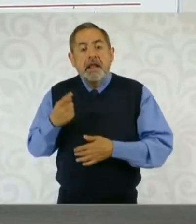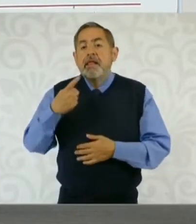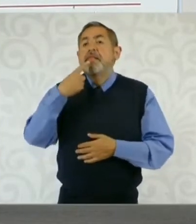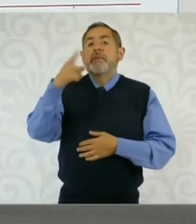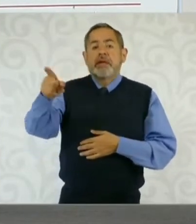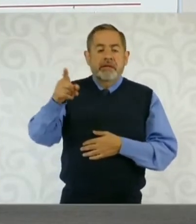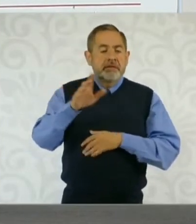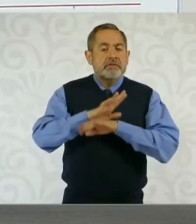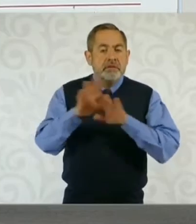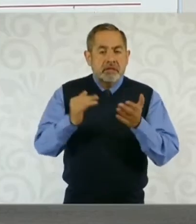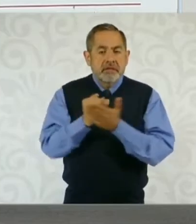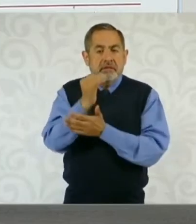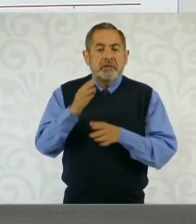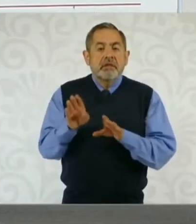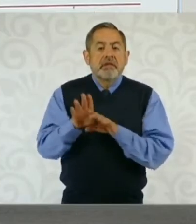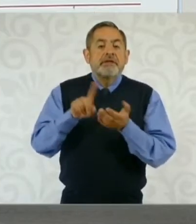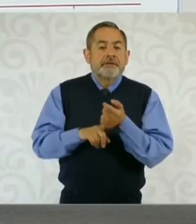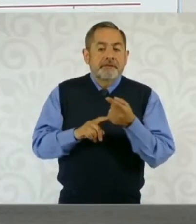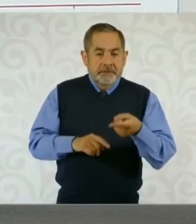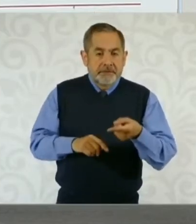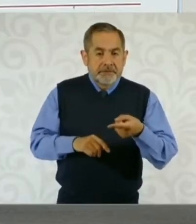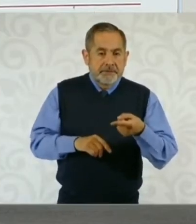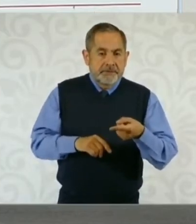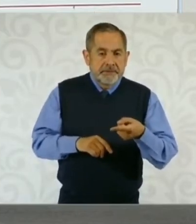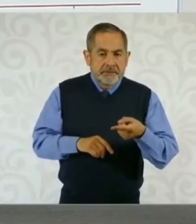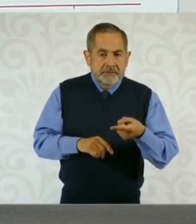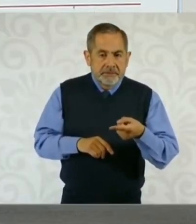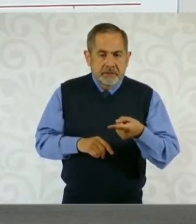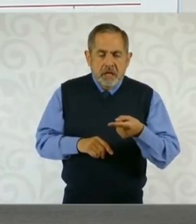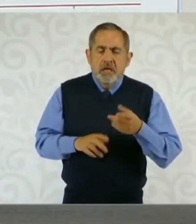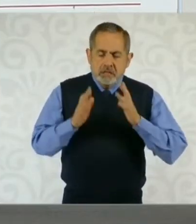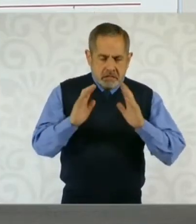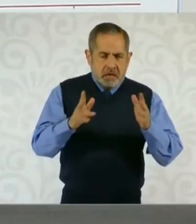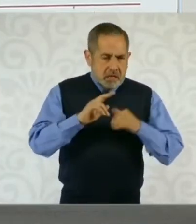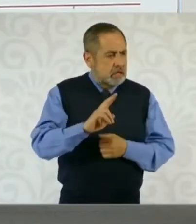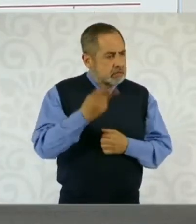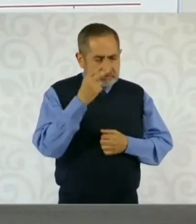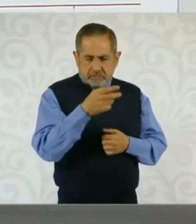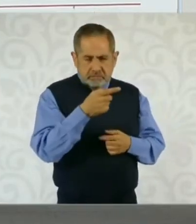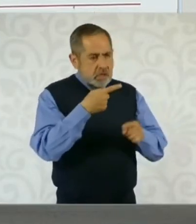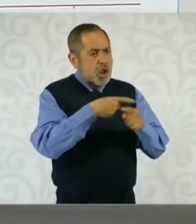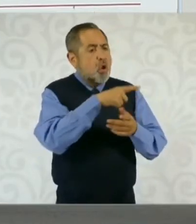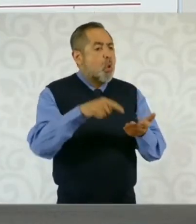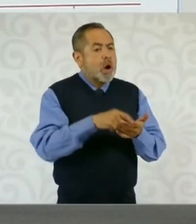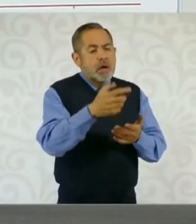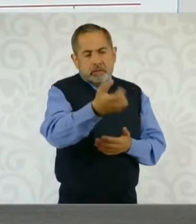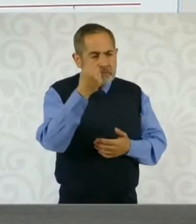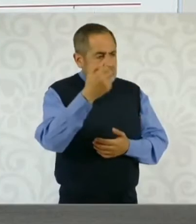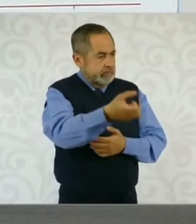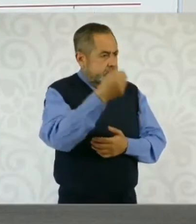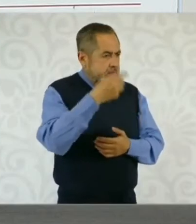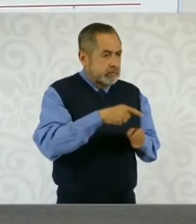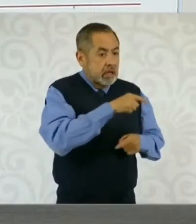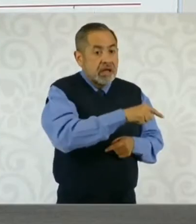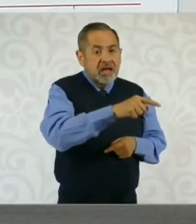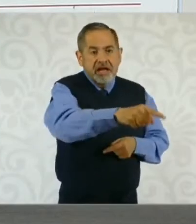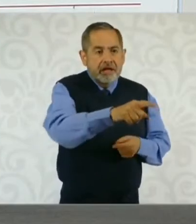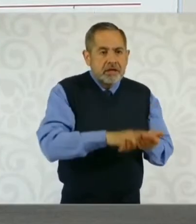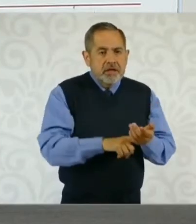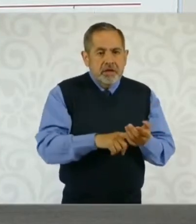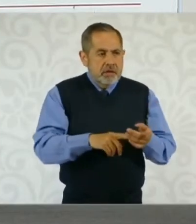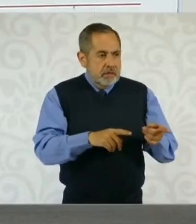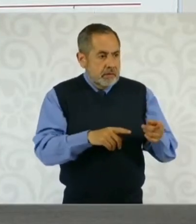demanda tuvo como consecuencia la recuperación de los espacios no arrendados.